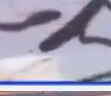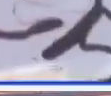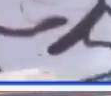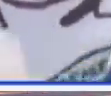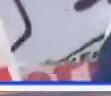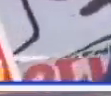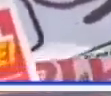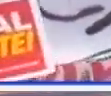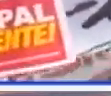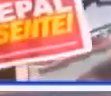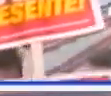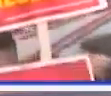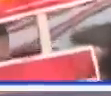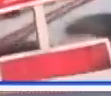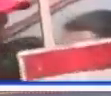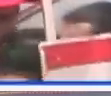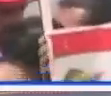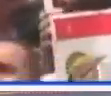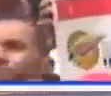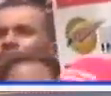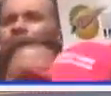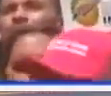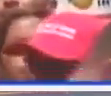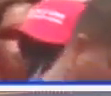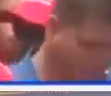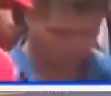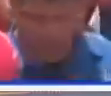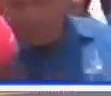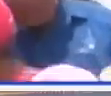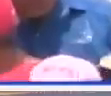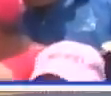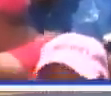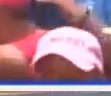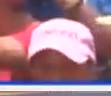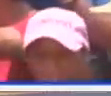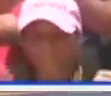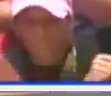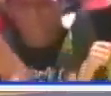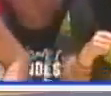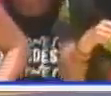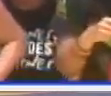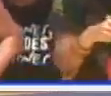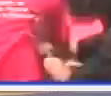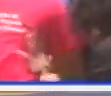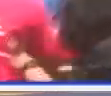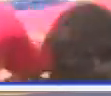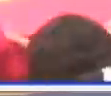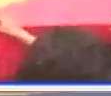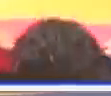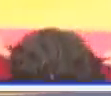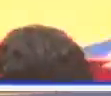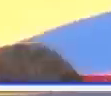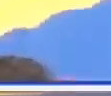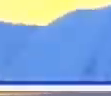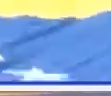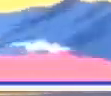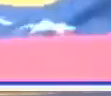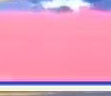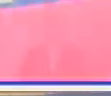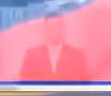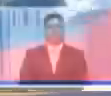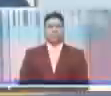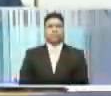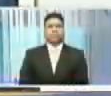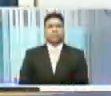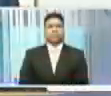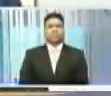Hemos invertido importantes recursos y voy a seguir invirtiendo recursos en fortalecer los CLAP para regularizar